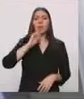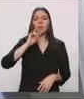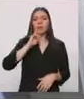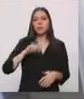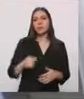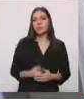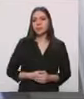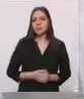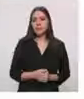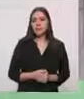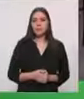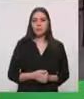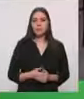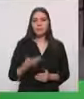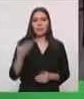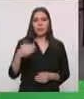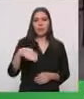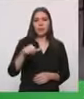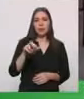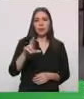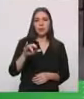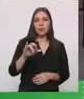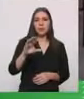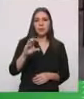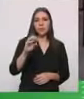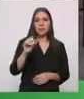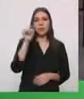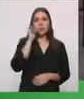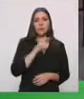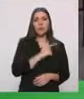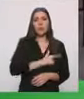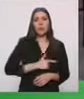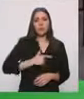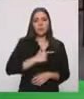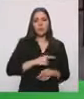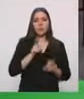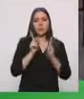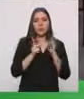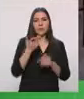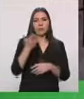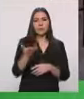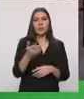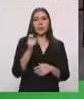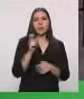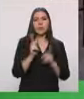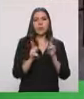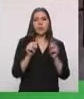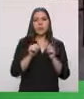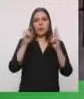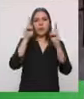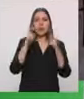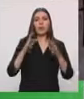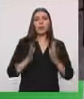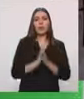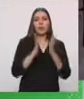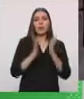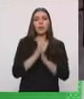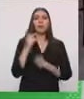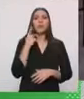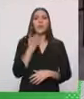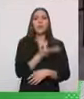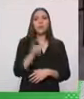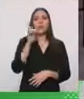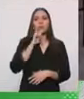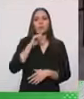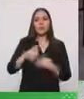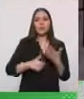Huesca, consejero electoral del Instituto Electoral de la Ciudad de México, siempre es un gusto conversar contigo hoy sobre el tema de la participación política de las mujeres aquí en